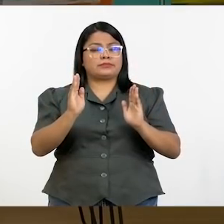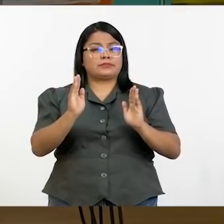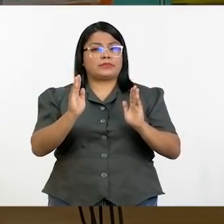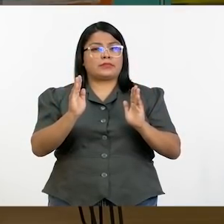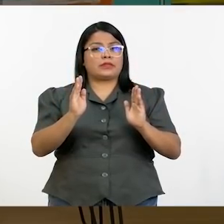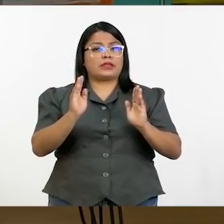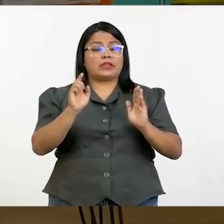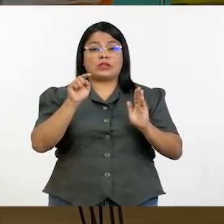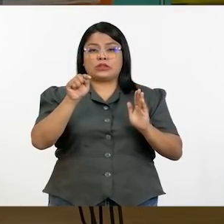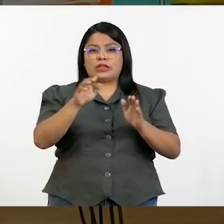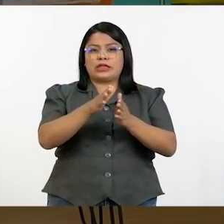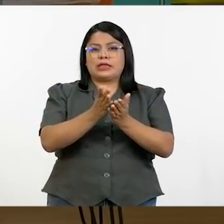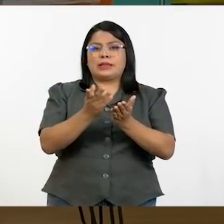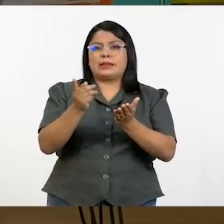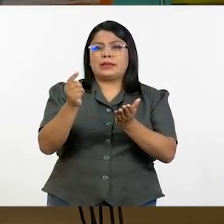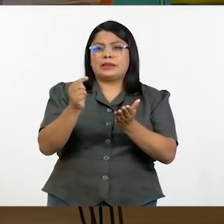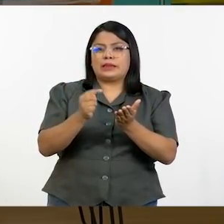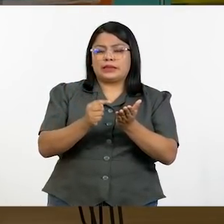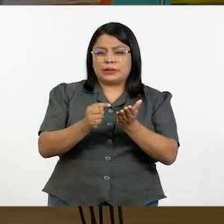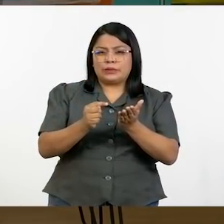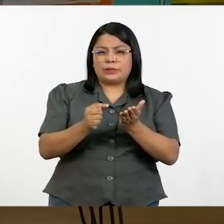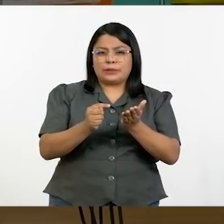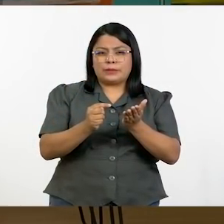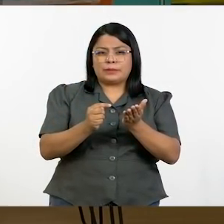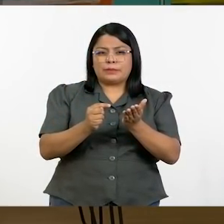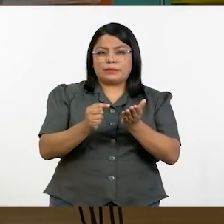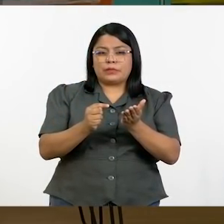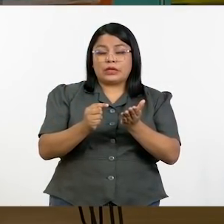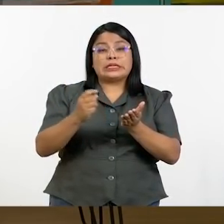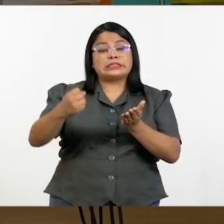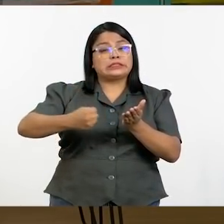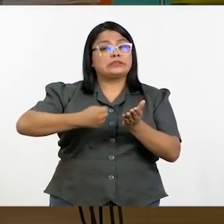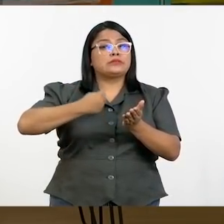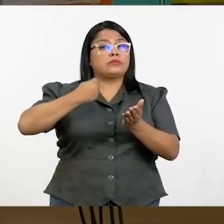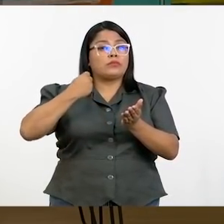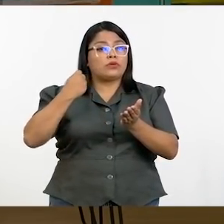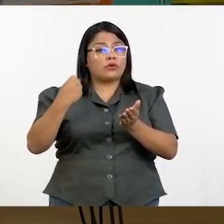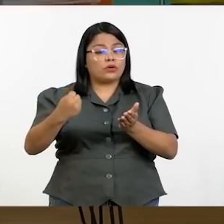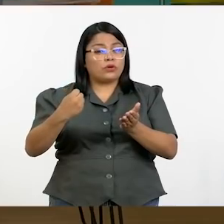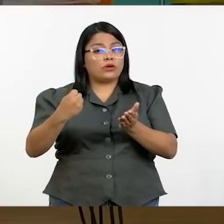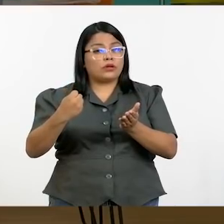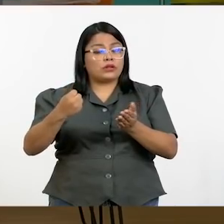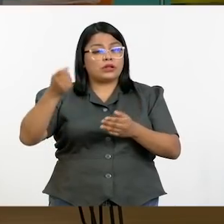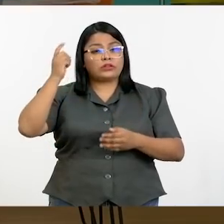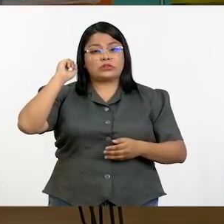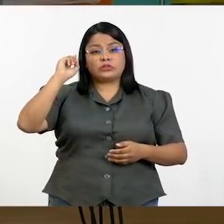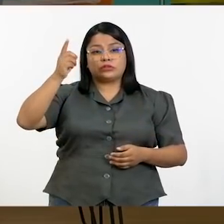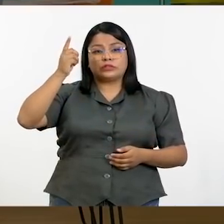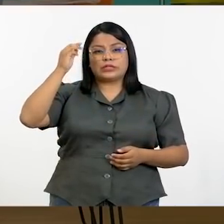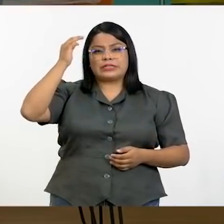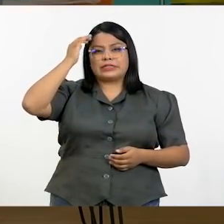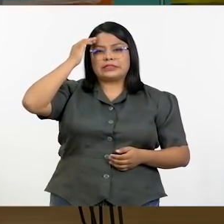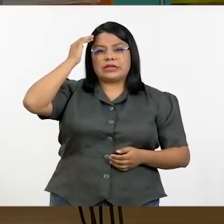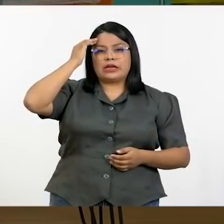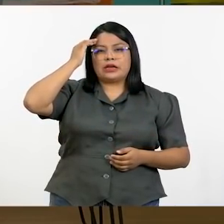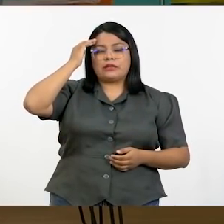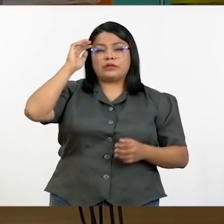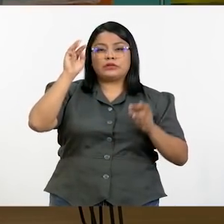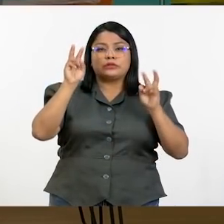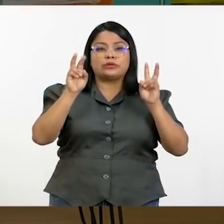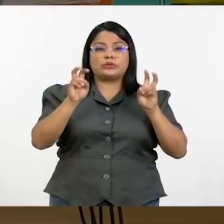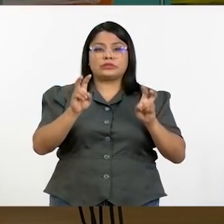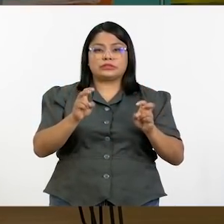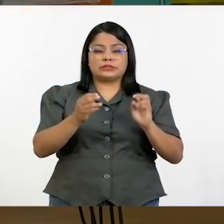el apartado que usted mencionaba de Conozca su libro de texto, puesto que es de vital importancia para nosotros como docentes saber